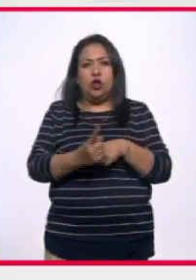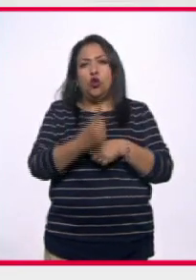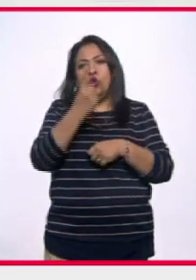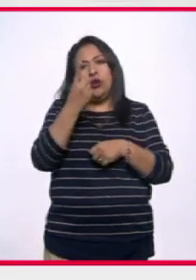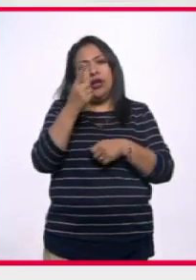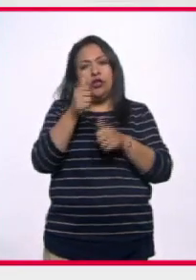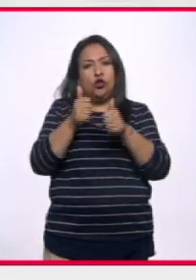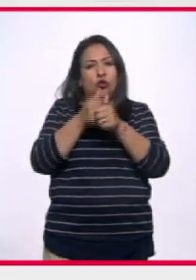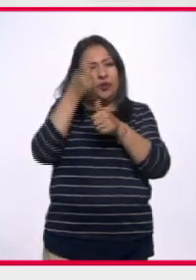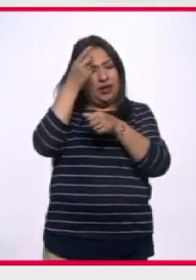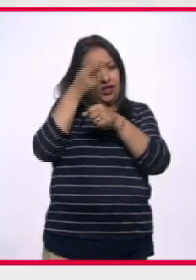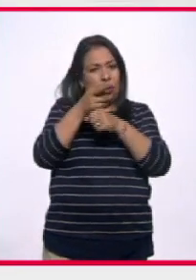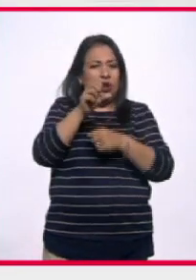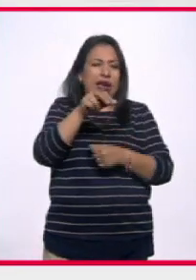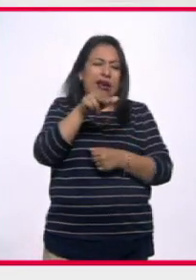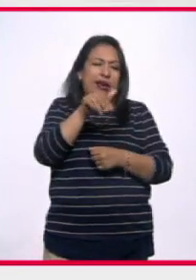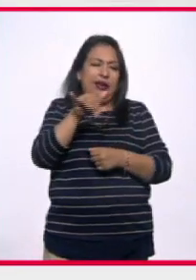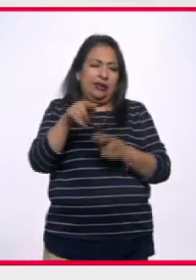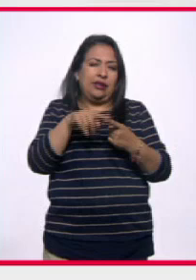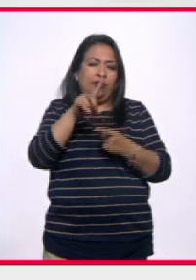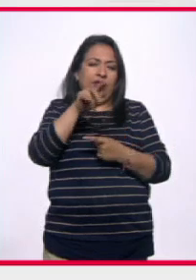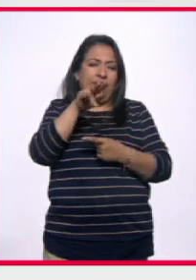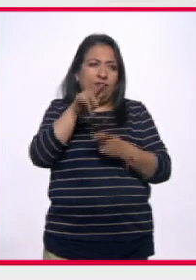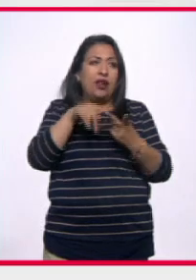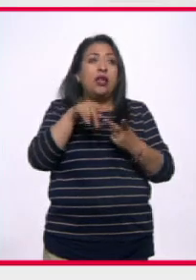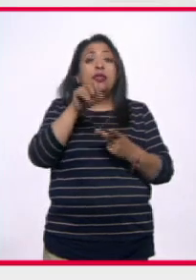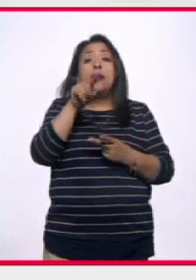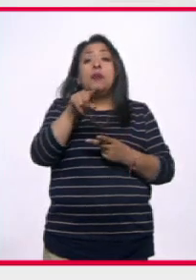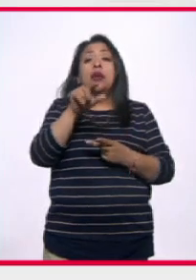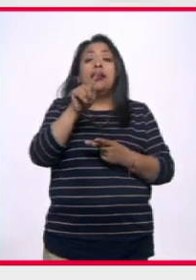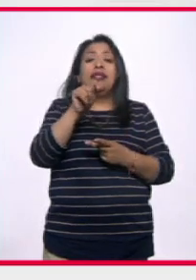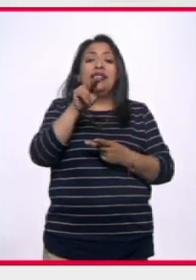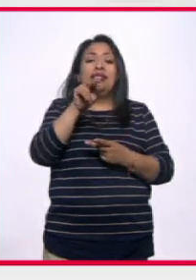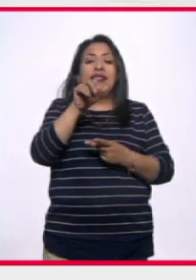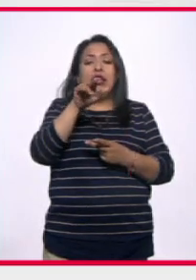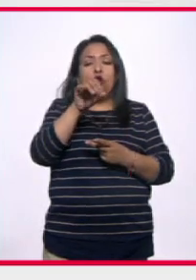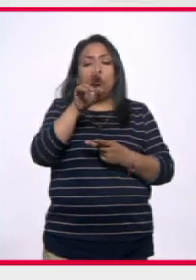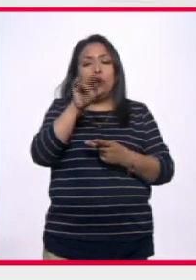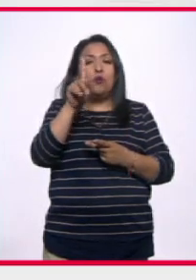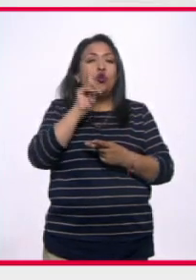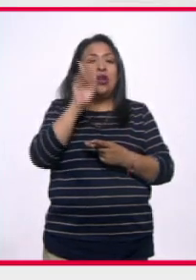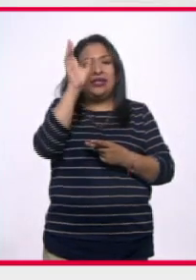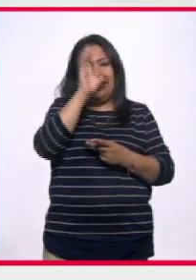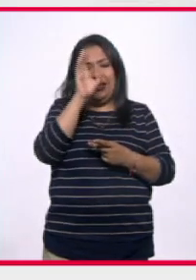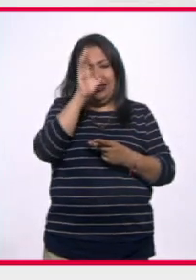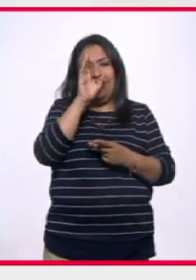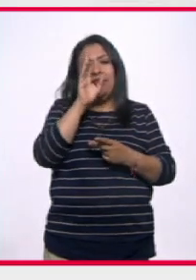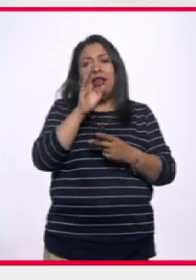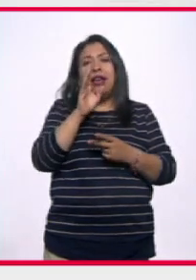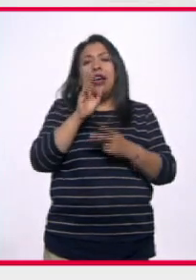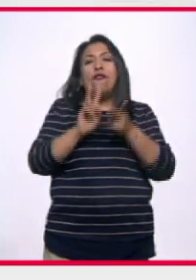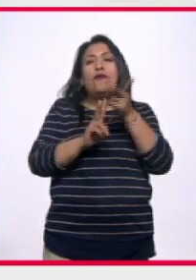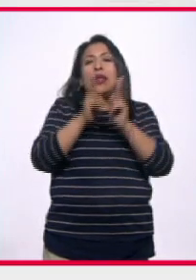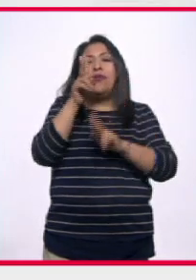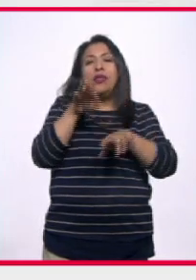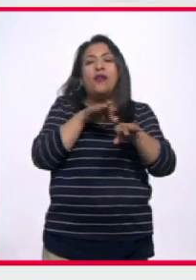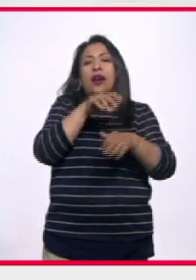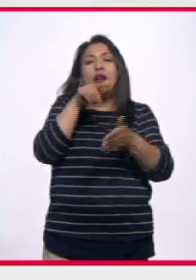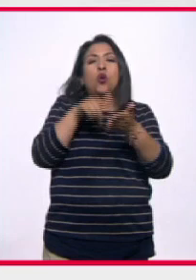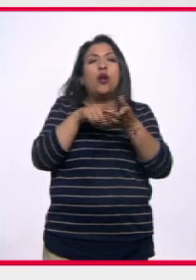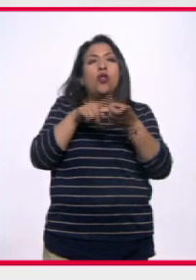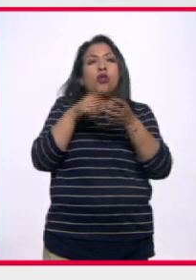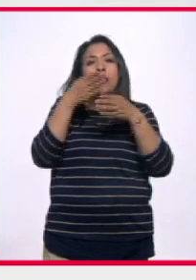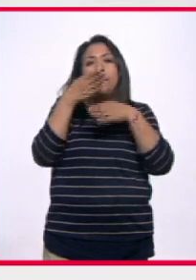como su director de la nasa por así decirlo de iván human y también con tiziano julián una científica botánica que trabaja en el banco